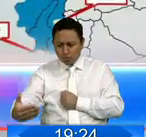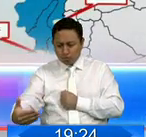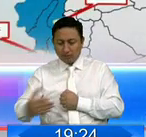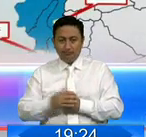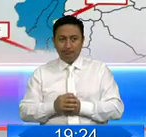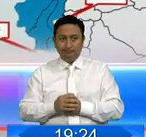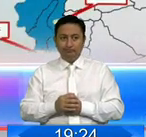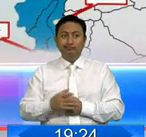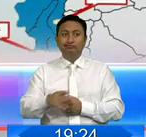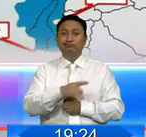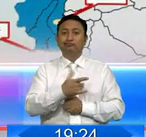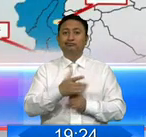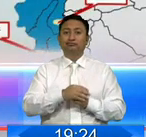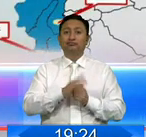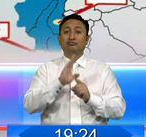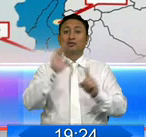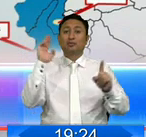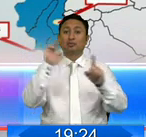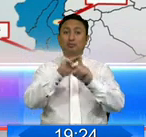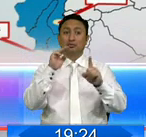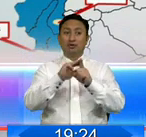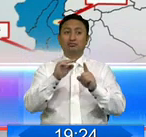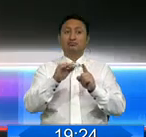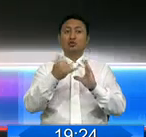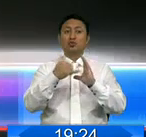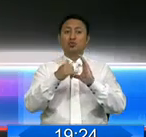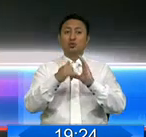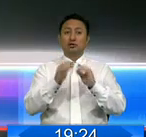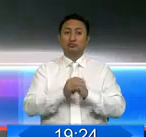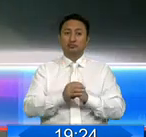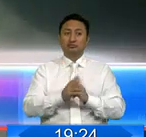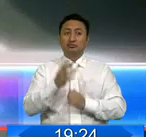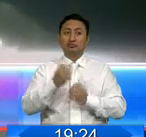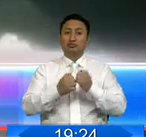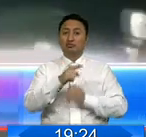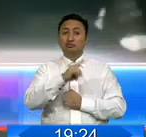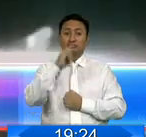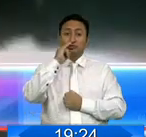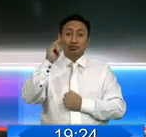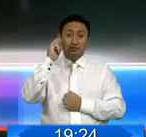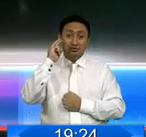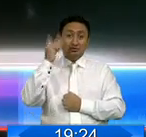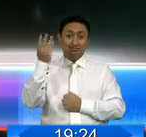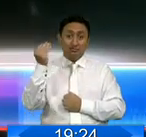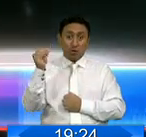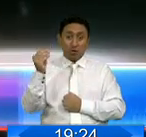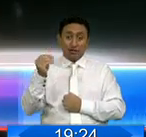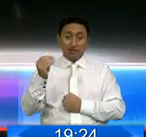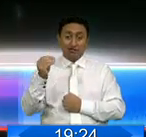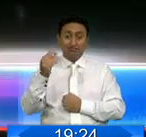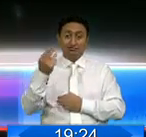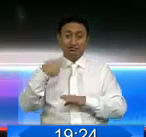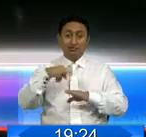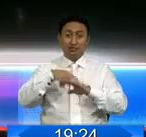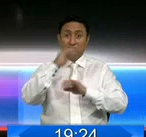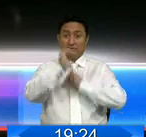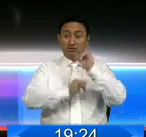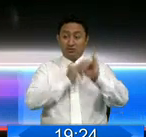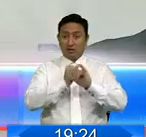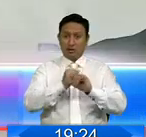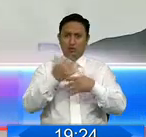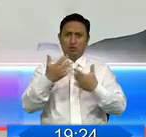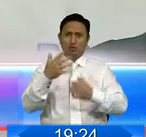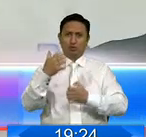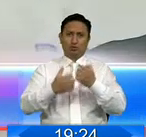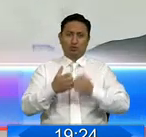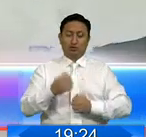interacción en la plataforma de mensajería instantánea WhatsApp, afectando de esta manera a niños, niñas y adolescentes a nivel nacional e internacional.